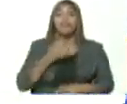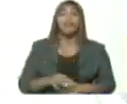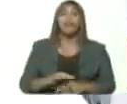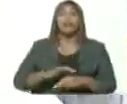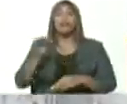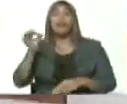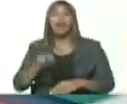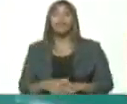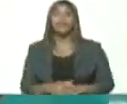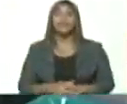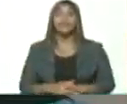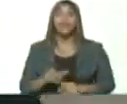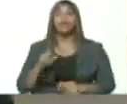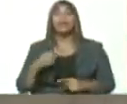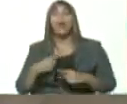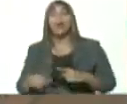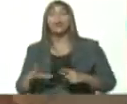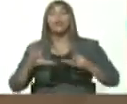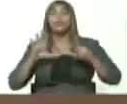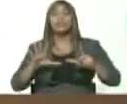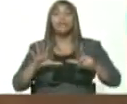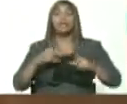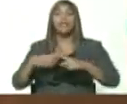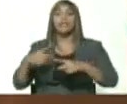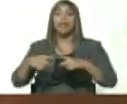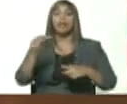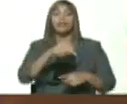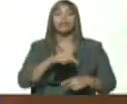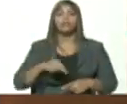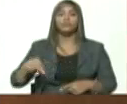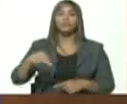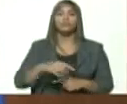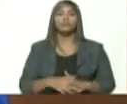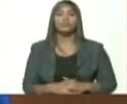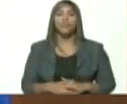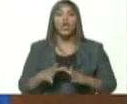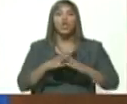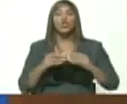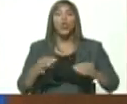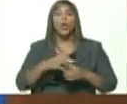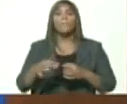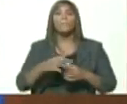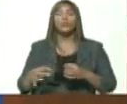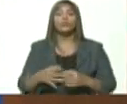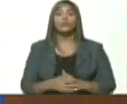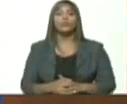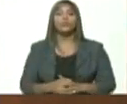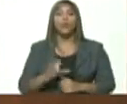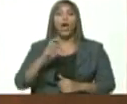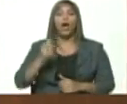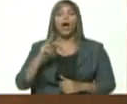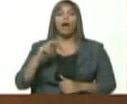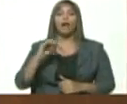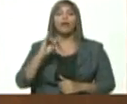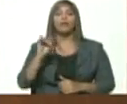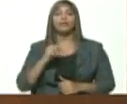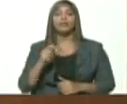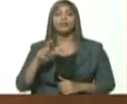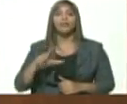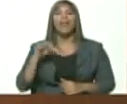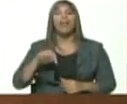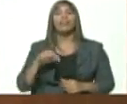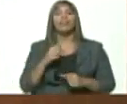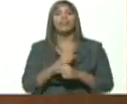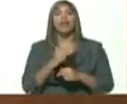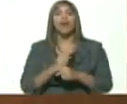venido ampliando en los 7 distintos puntos que tenemos en todo el municipio Carrizal lo que ha sido esta jornada. En